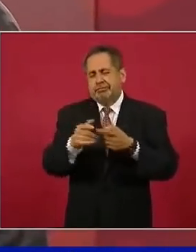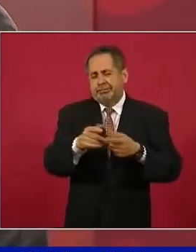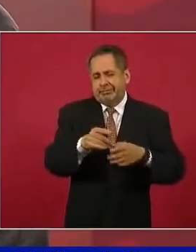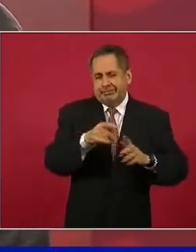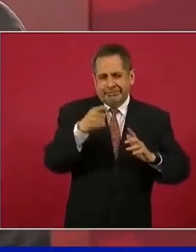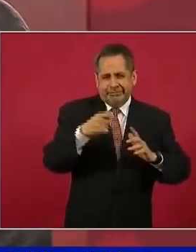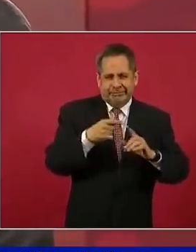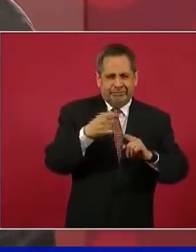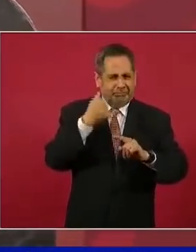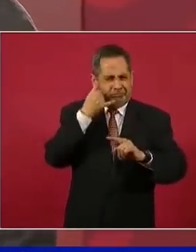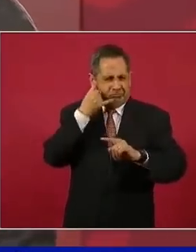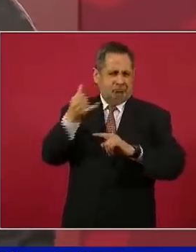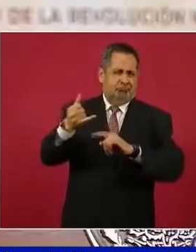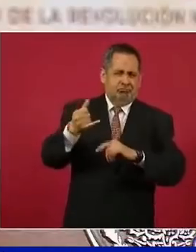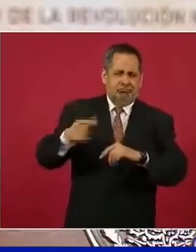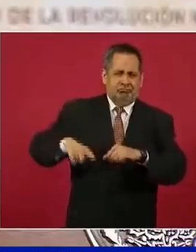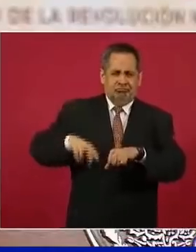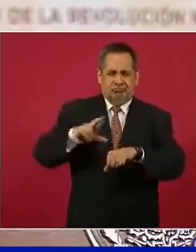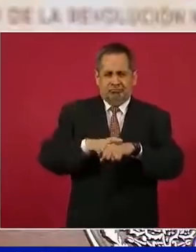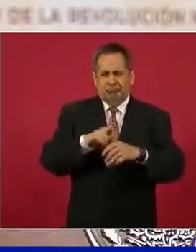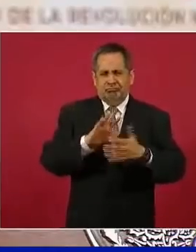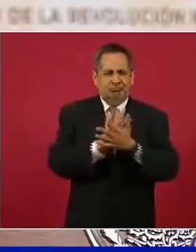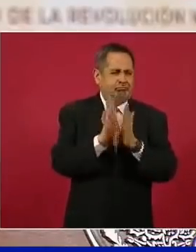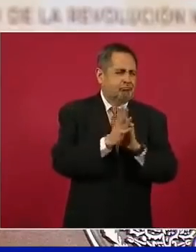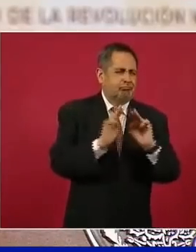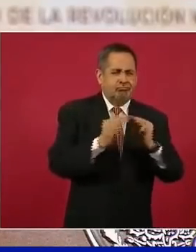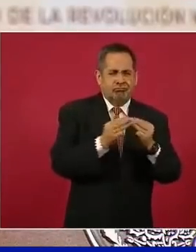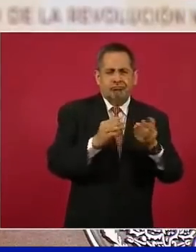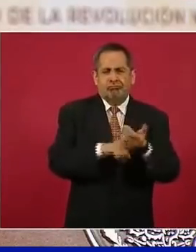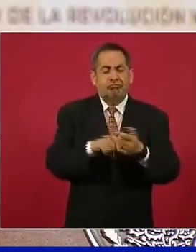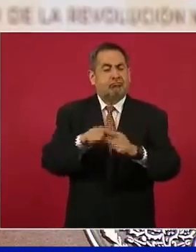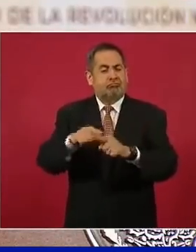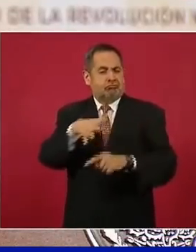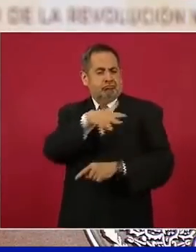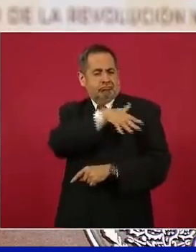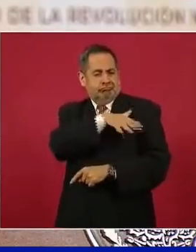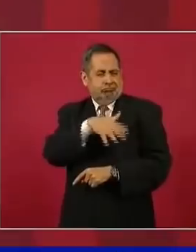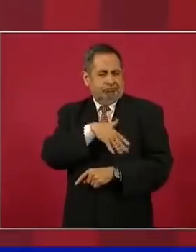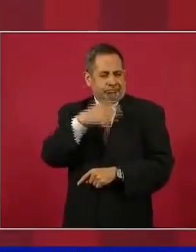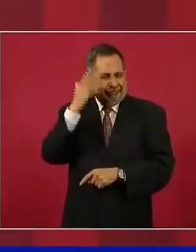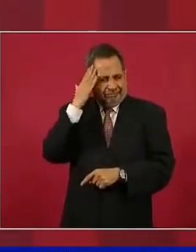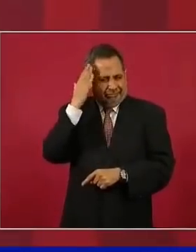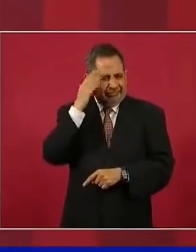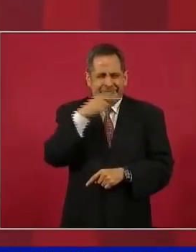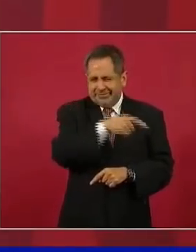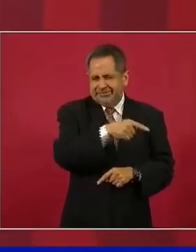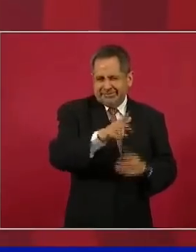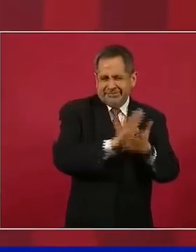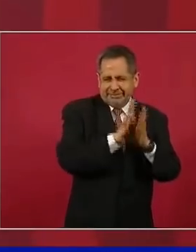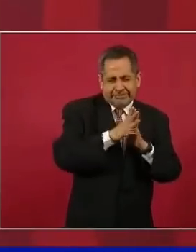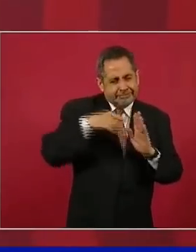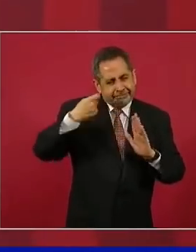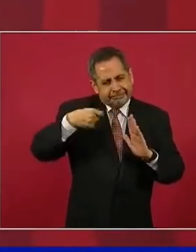o le hablan al gobernador, o le hablan al general comandante.